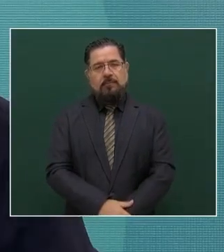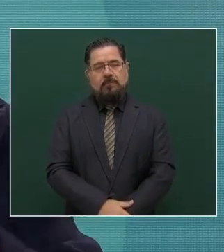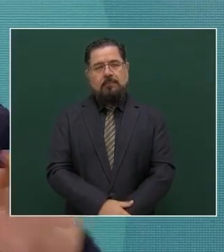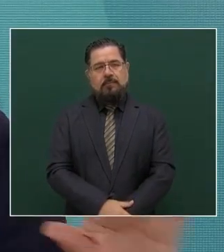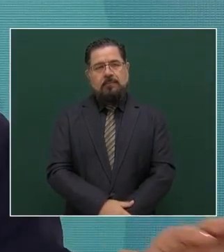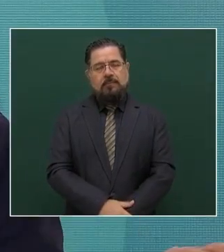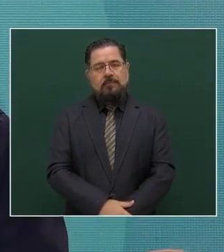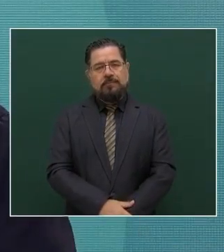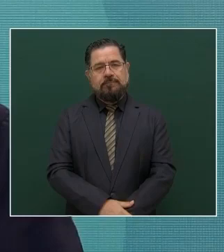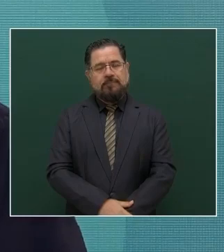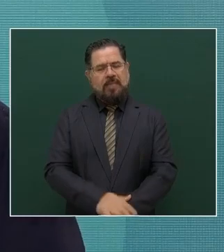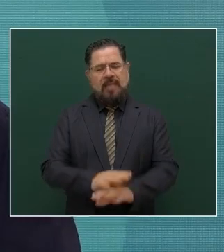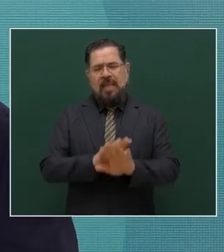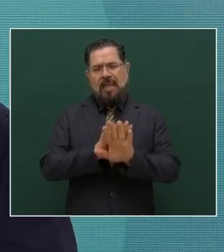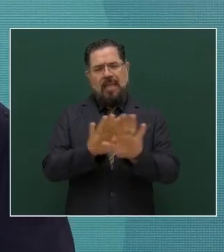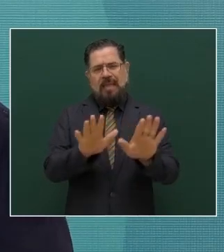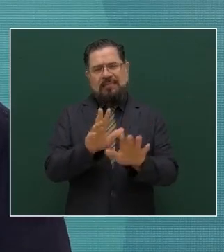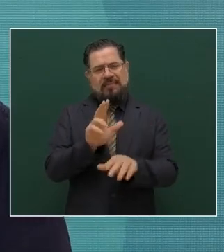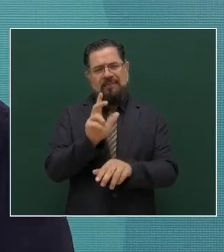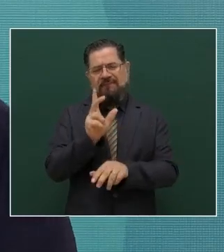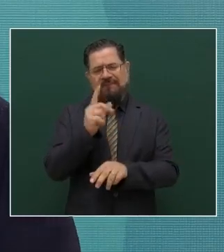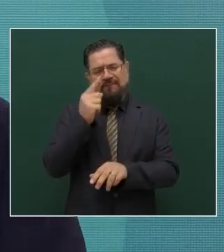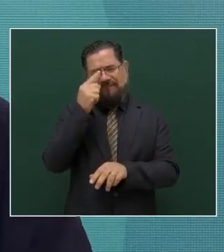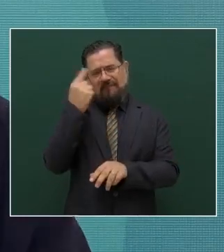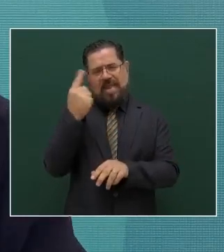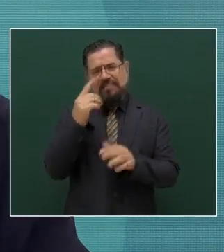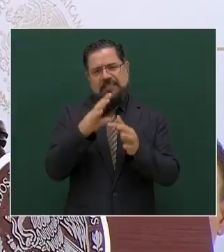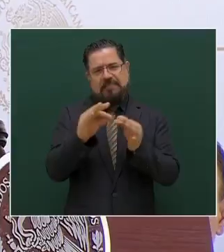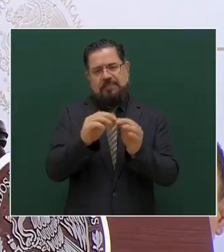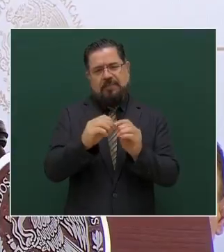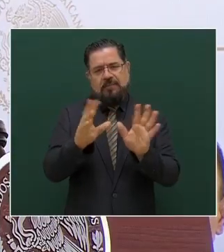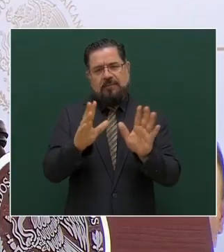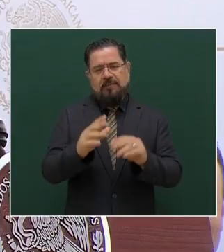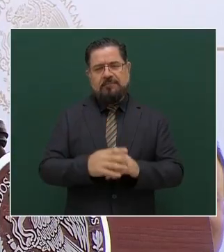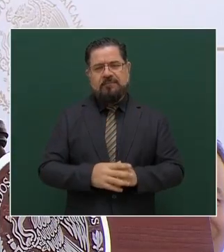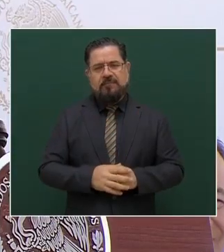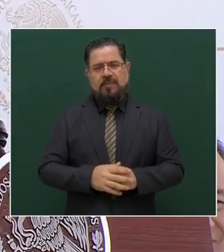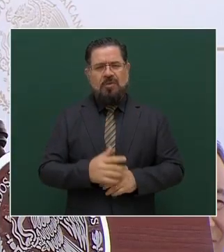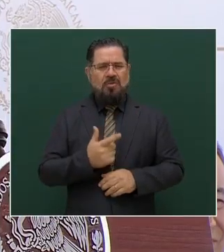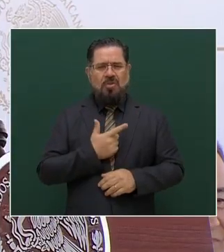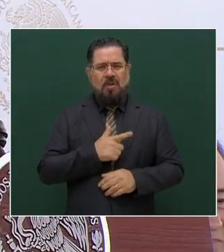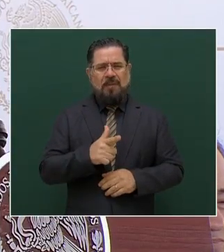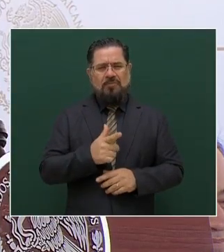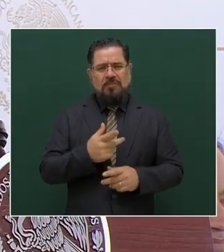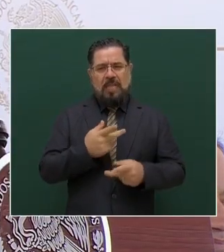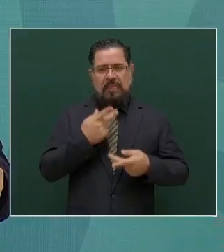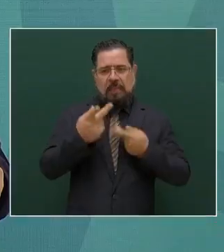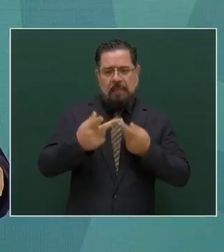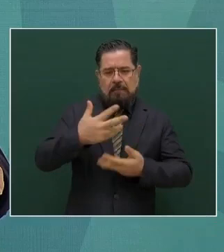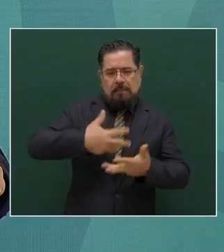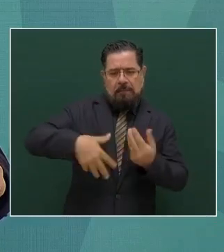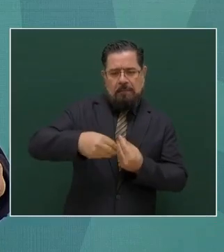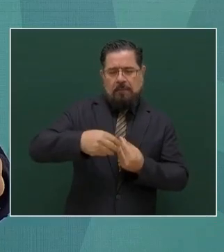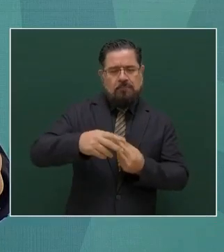Así de claro. Ya ven que no me gusta andarme con rodeos.